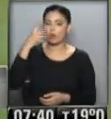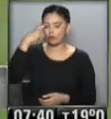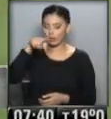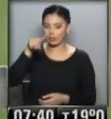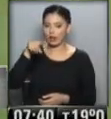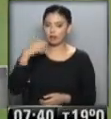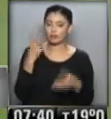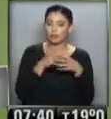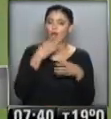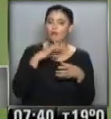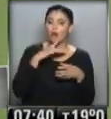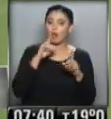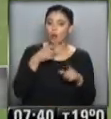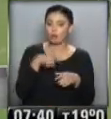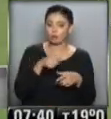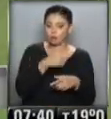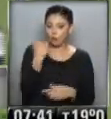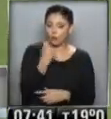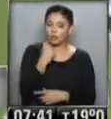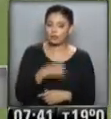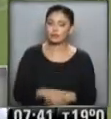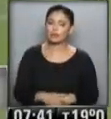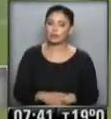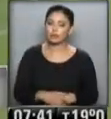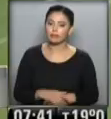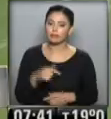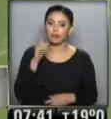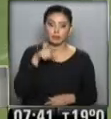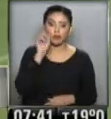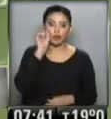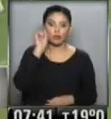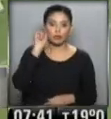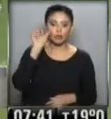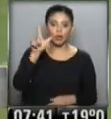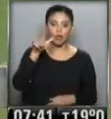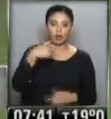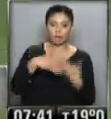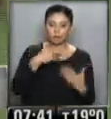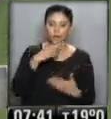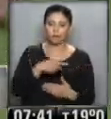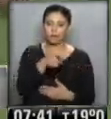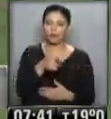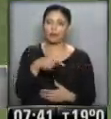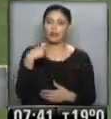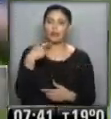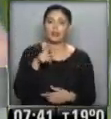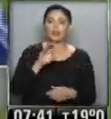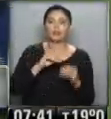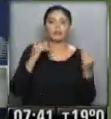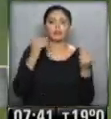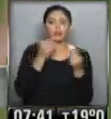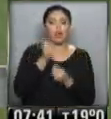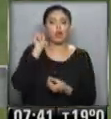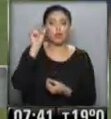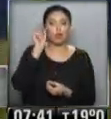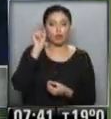dio un paso importante de todos modos. Porque a pesar de, con este gol de Nicolás Blandi, que tiene un récord